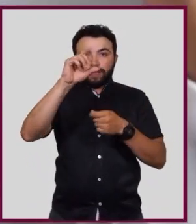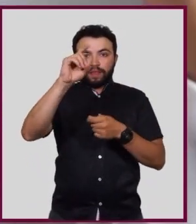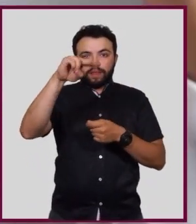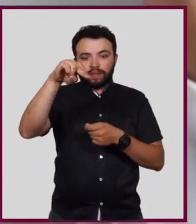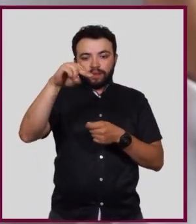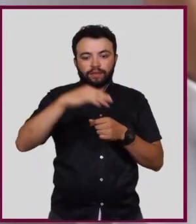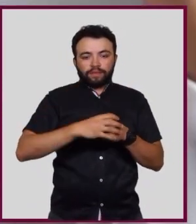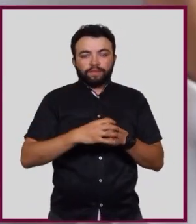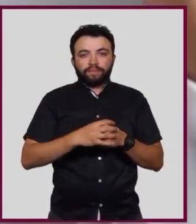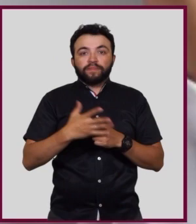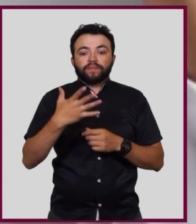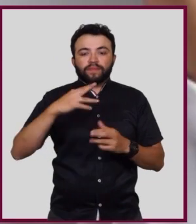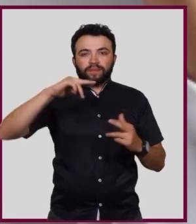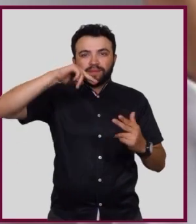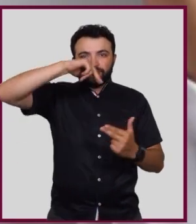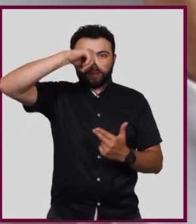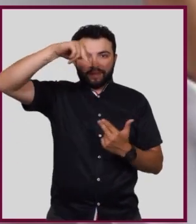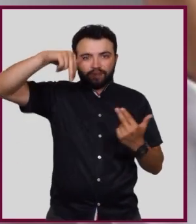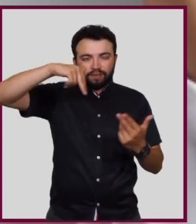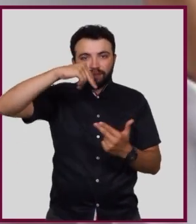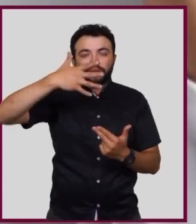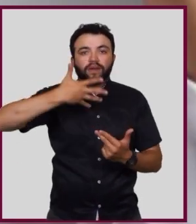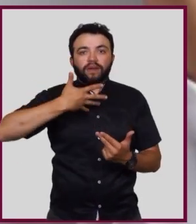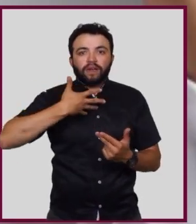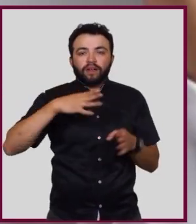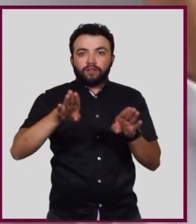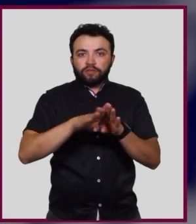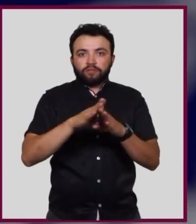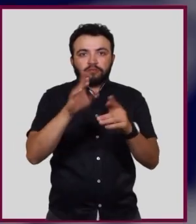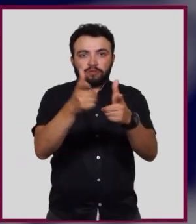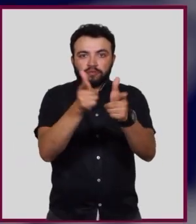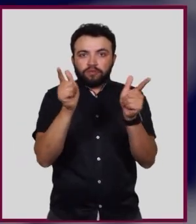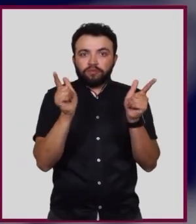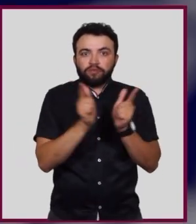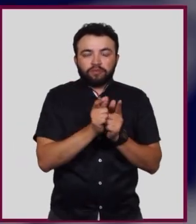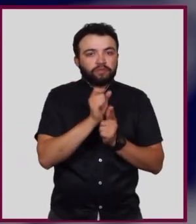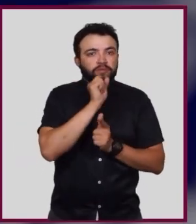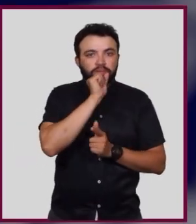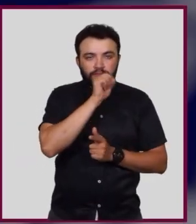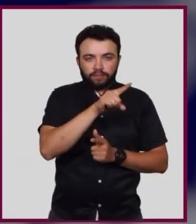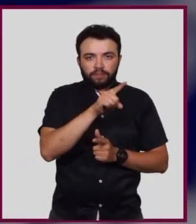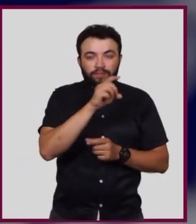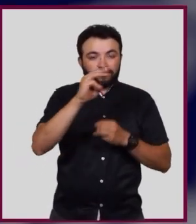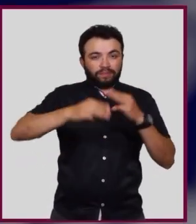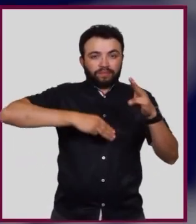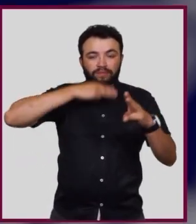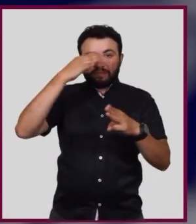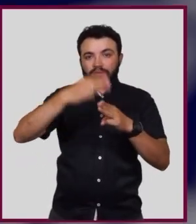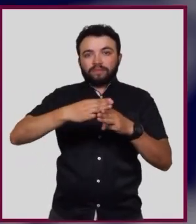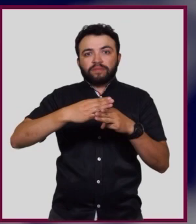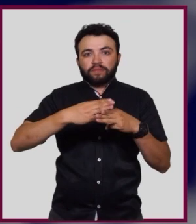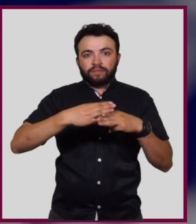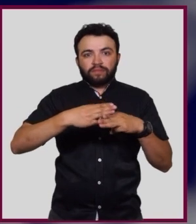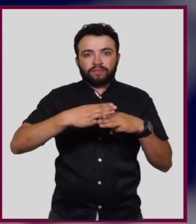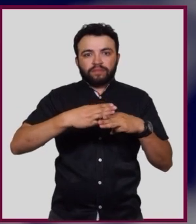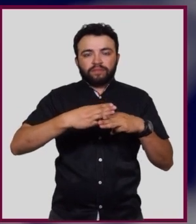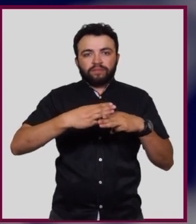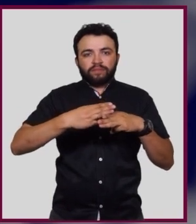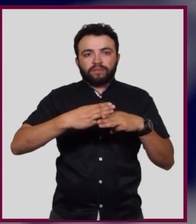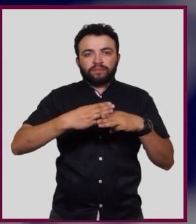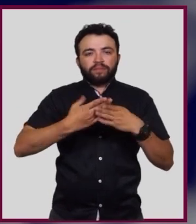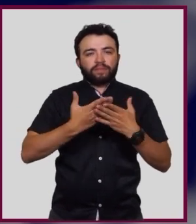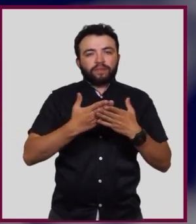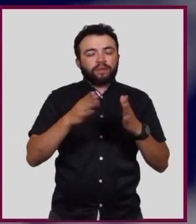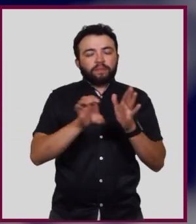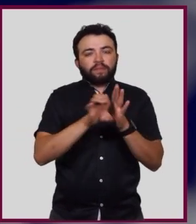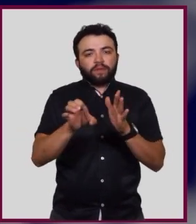hay grupos de esos linajes maternos en el mundo y en el caso